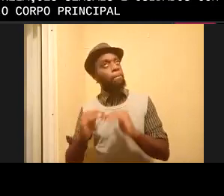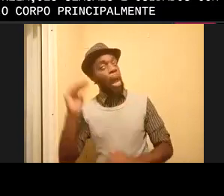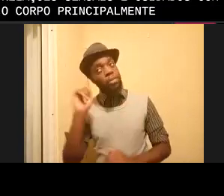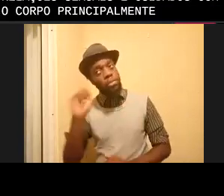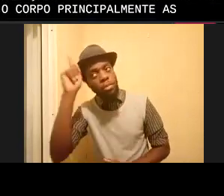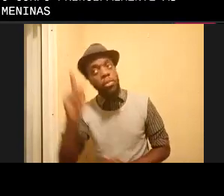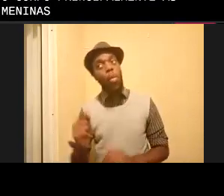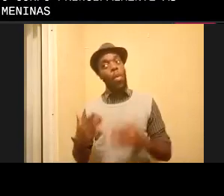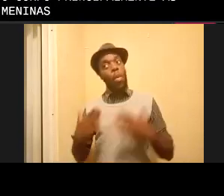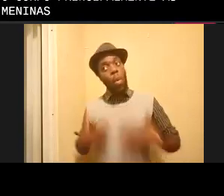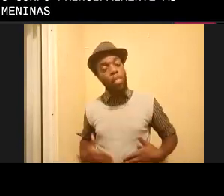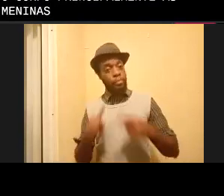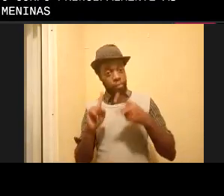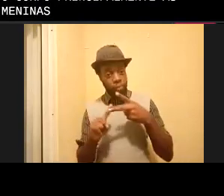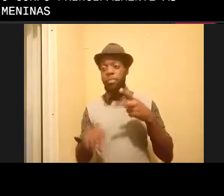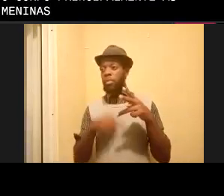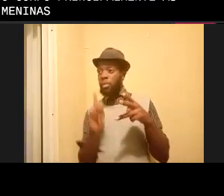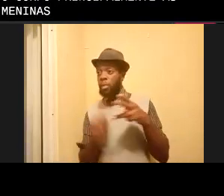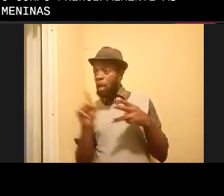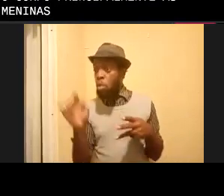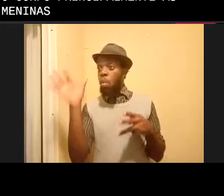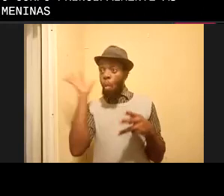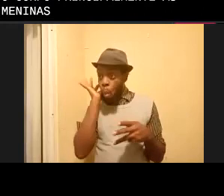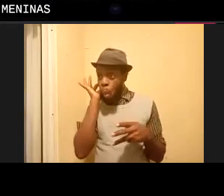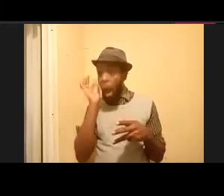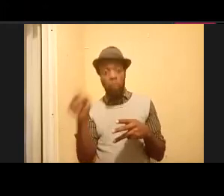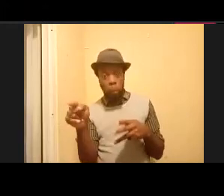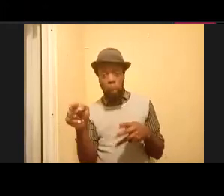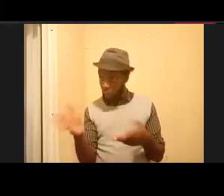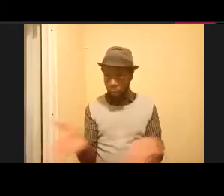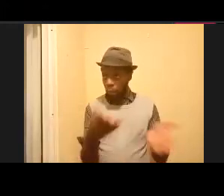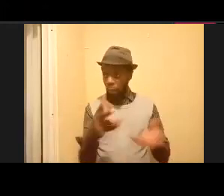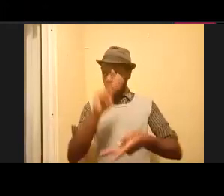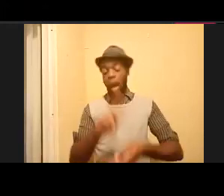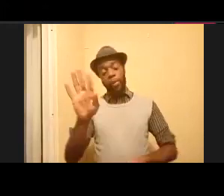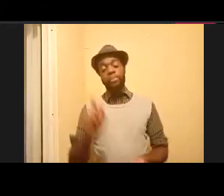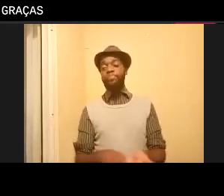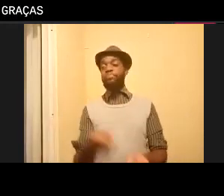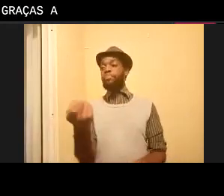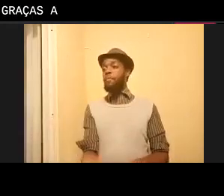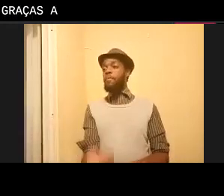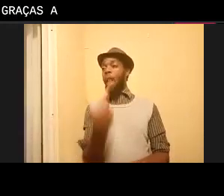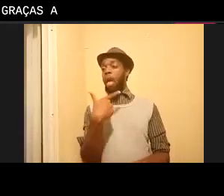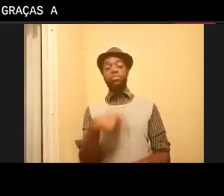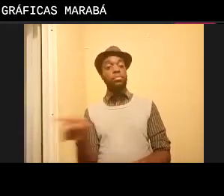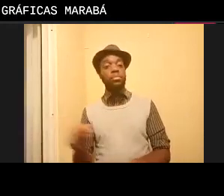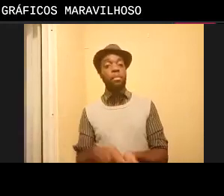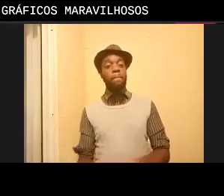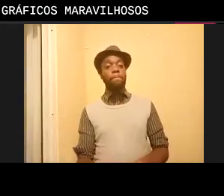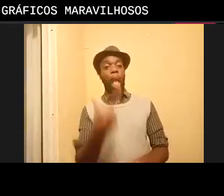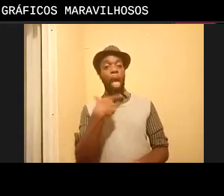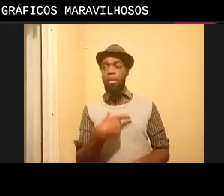relaciones coitales, las señoritas deben de tomar la famosa píldora o métodos de